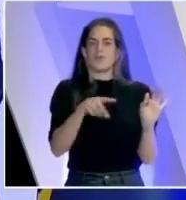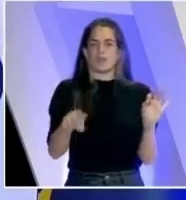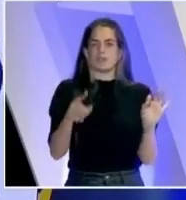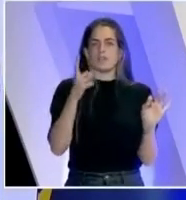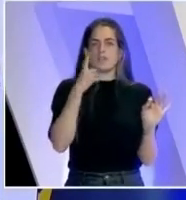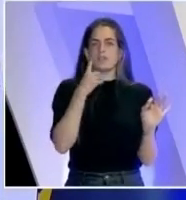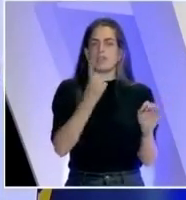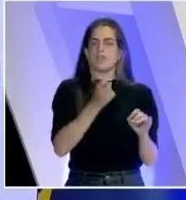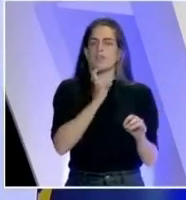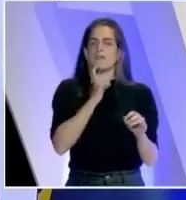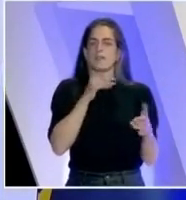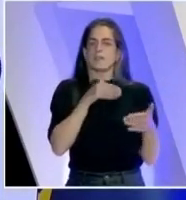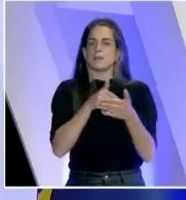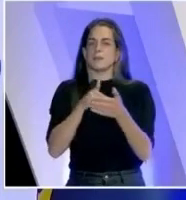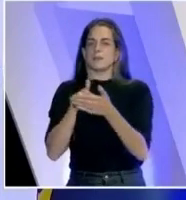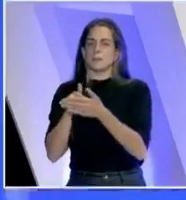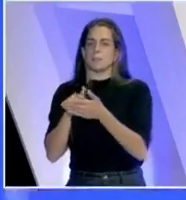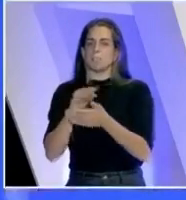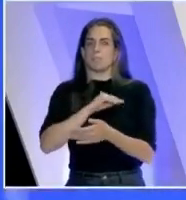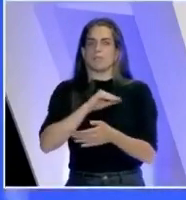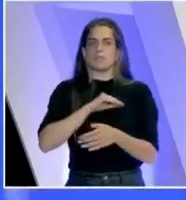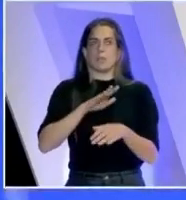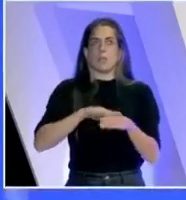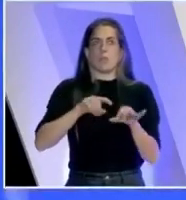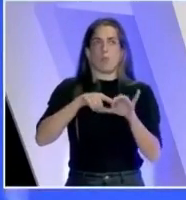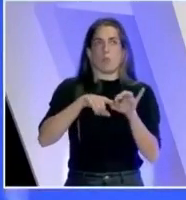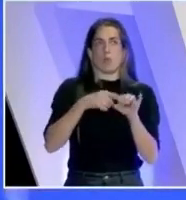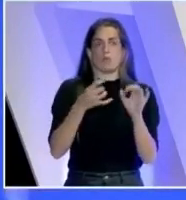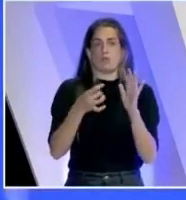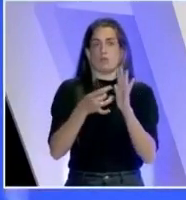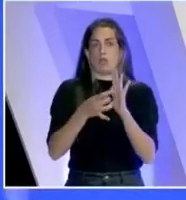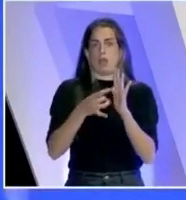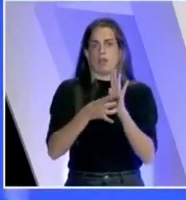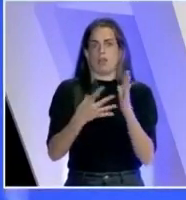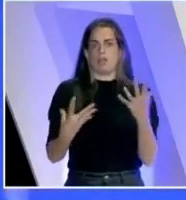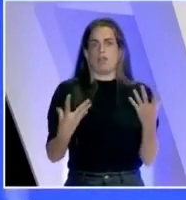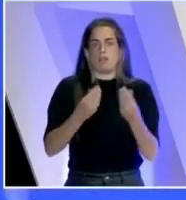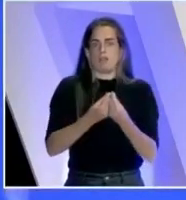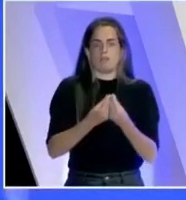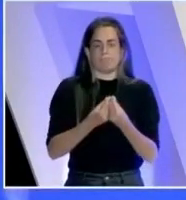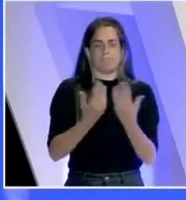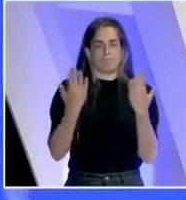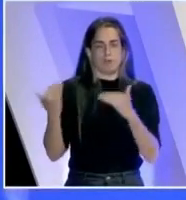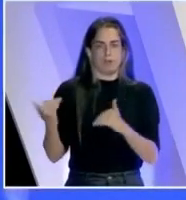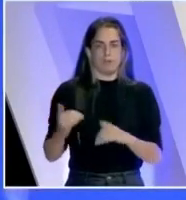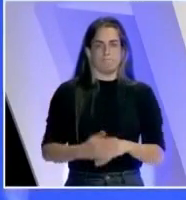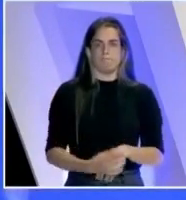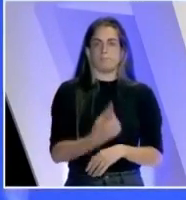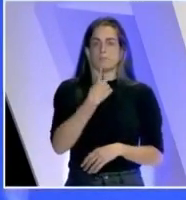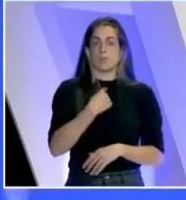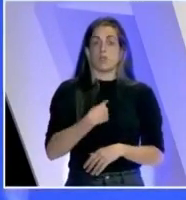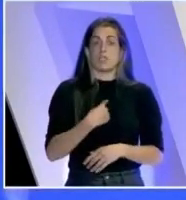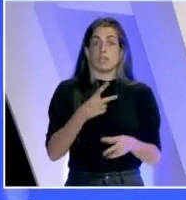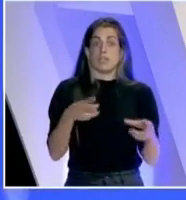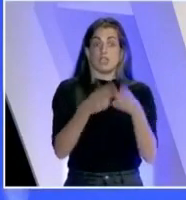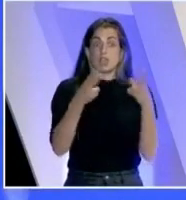serias dificultades para crear empleos de calidad, sobre todo entre la gente joven. Nos dice que nuestra población tiene todavía un nivel